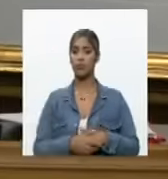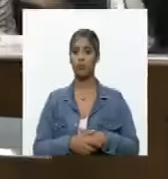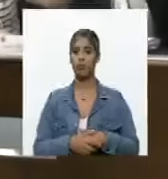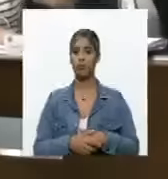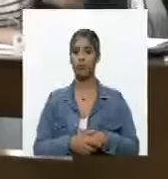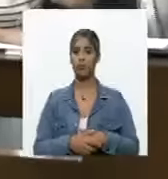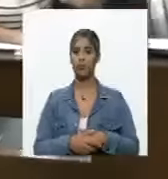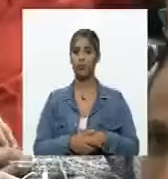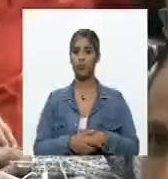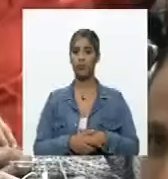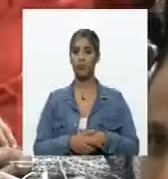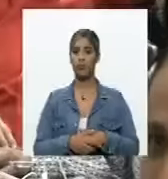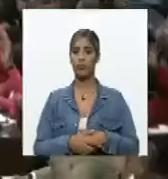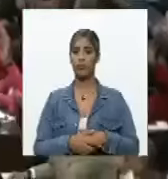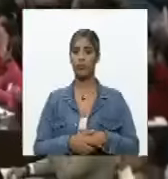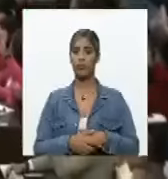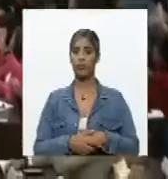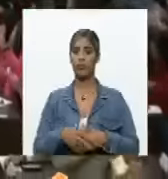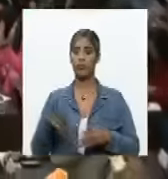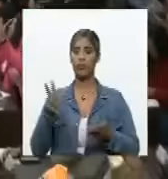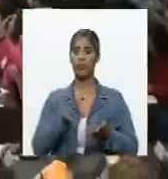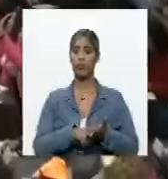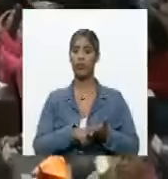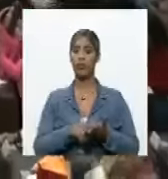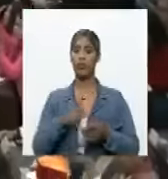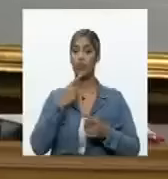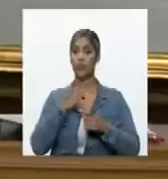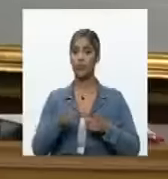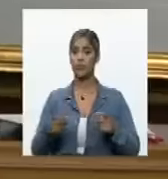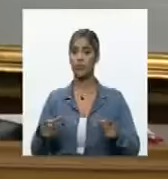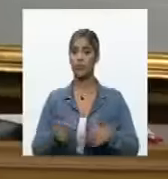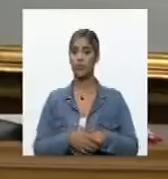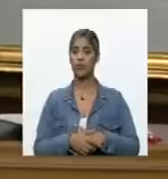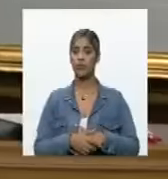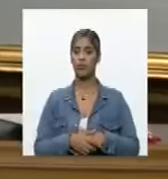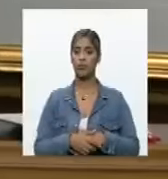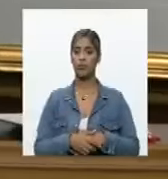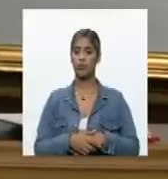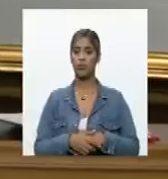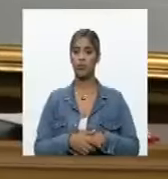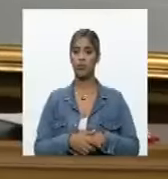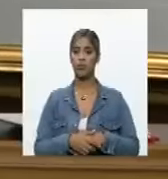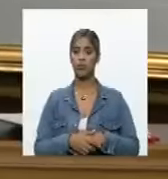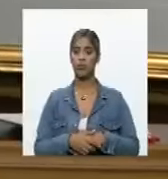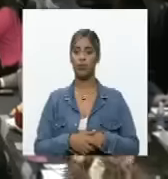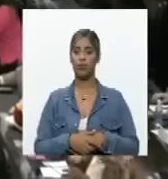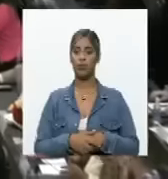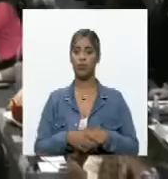costumbre. Queda aprobado por mayoría calificada.